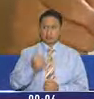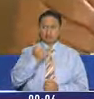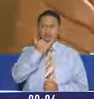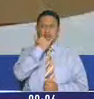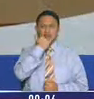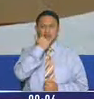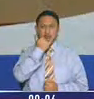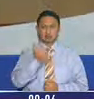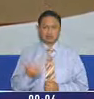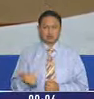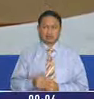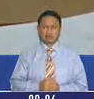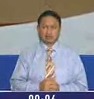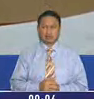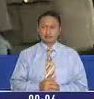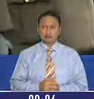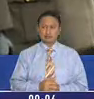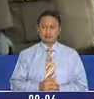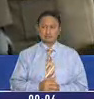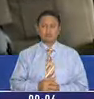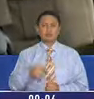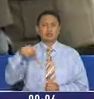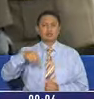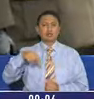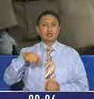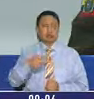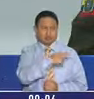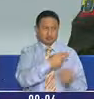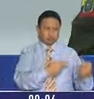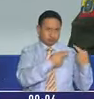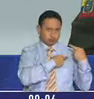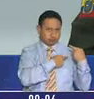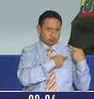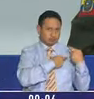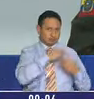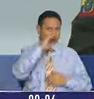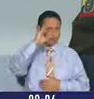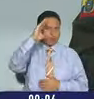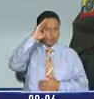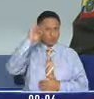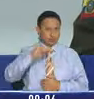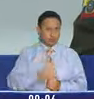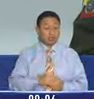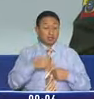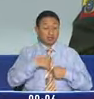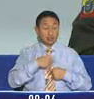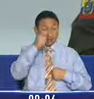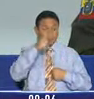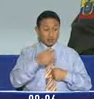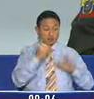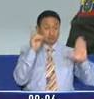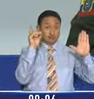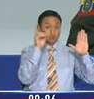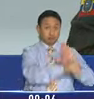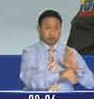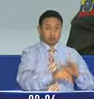reglamentos institucionales en los cuales no tienen competencia. La Policía Nacional hará las denuncias